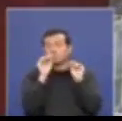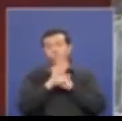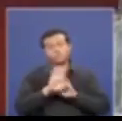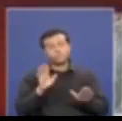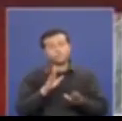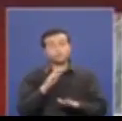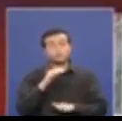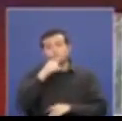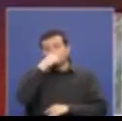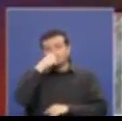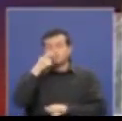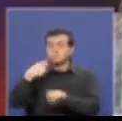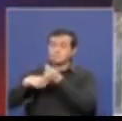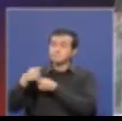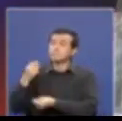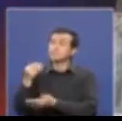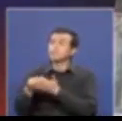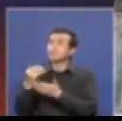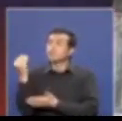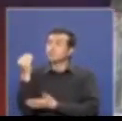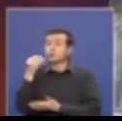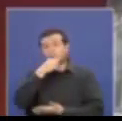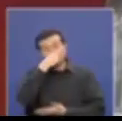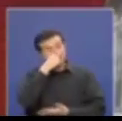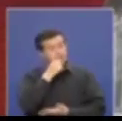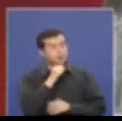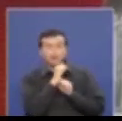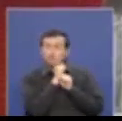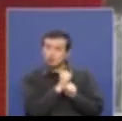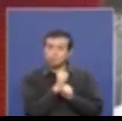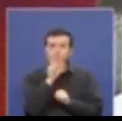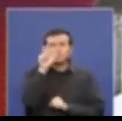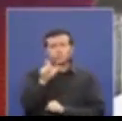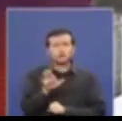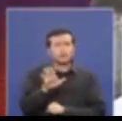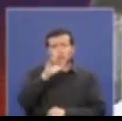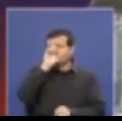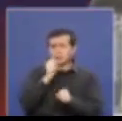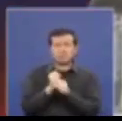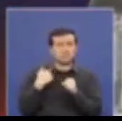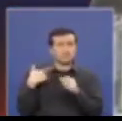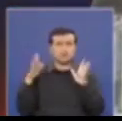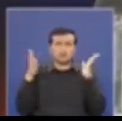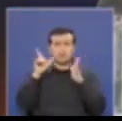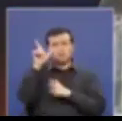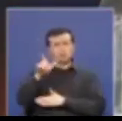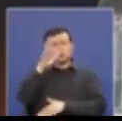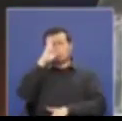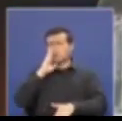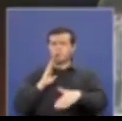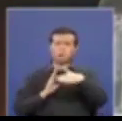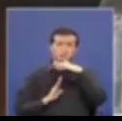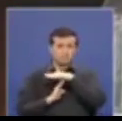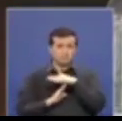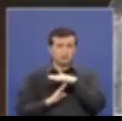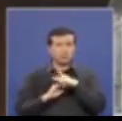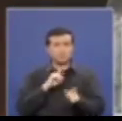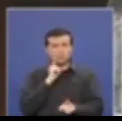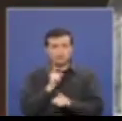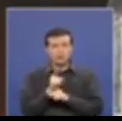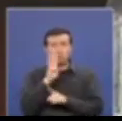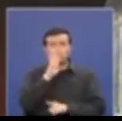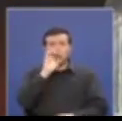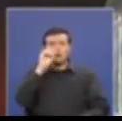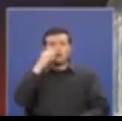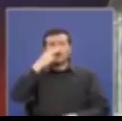así está envenenando a nuestros jóvenes. Pero un desempleado, gente humilde, que contrabandea